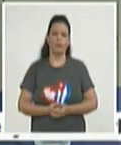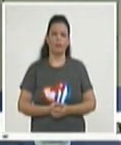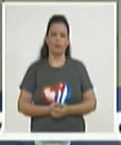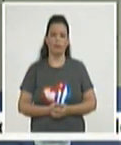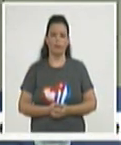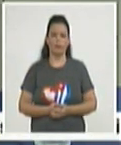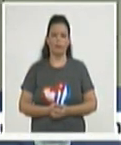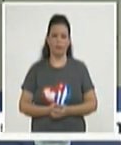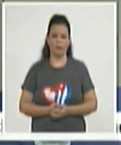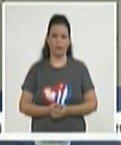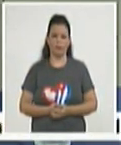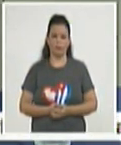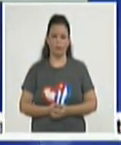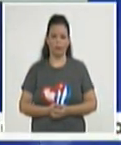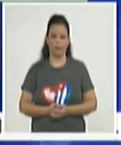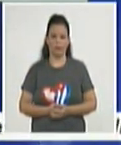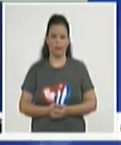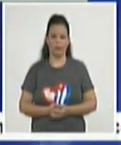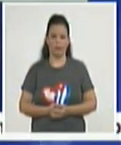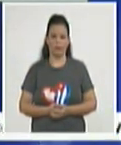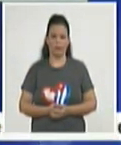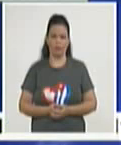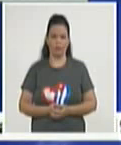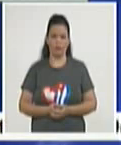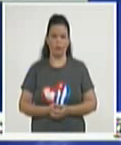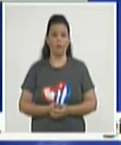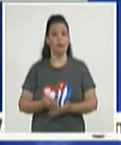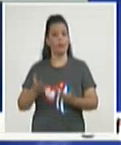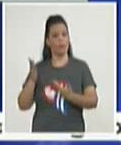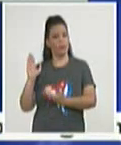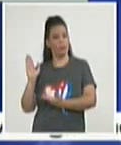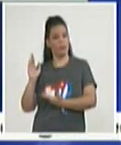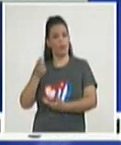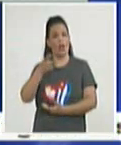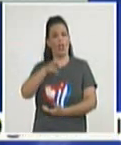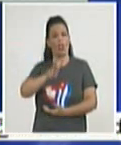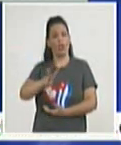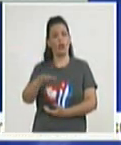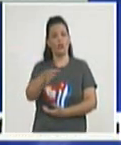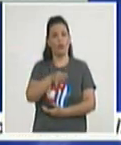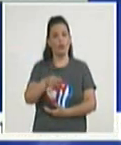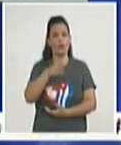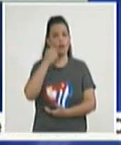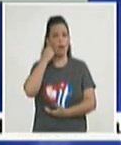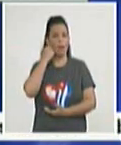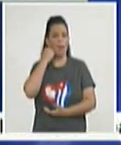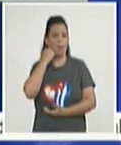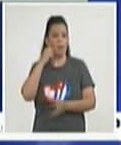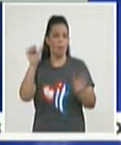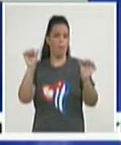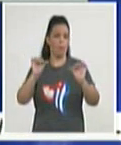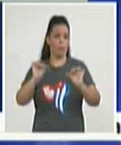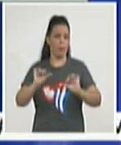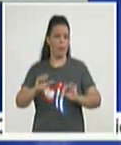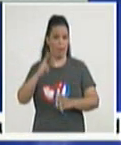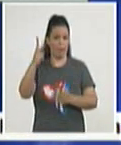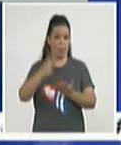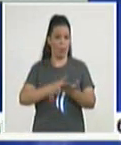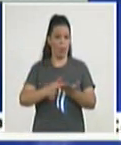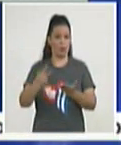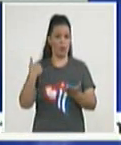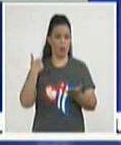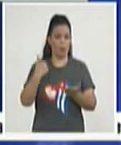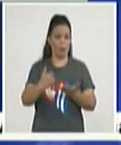para ya comentarlo. Los 12 municipios que aportan la mayor incidencia en estos últimos 15 días, y